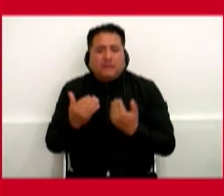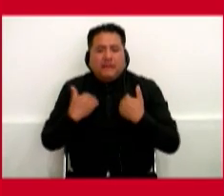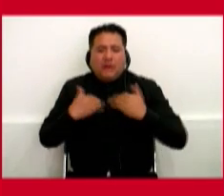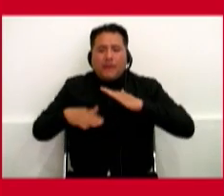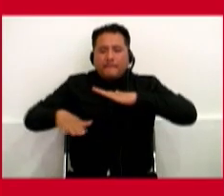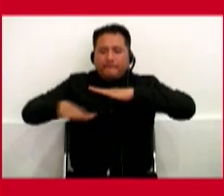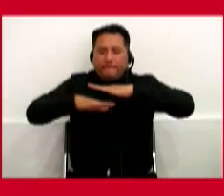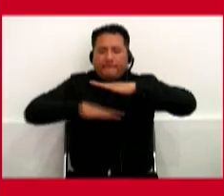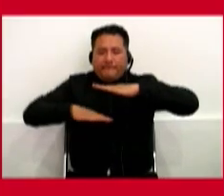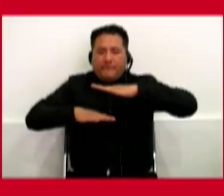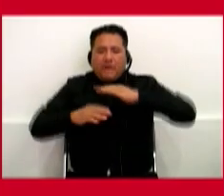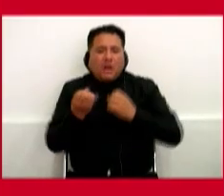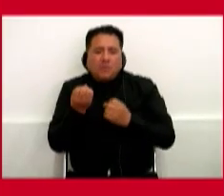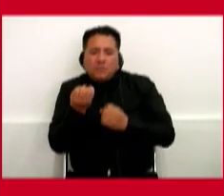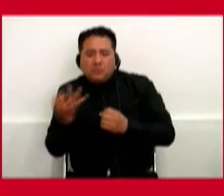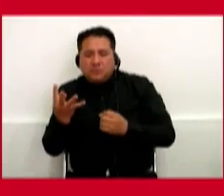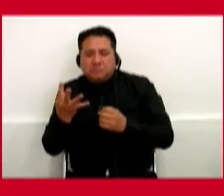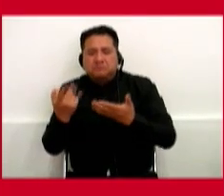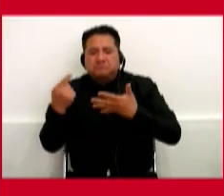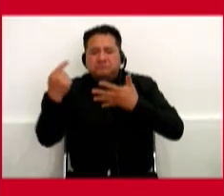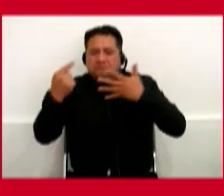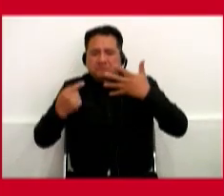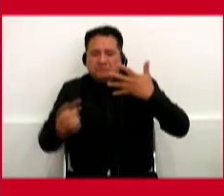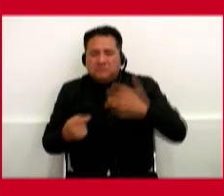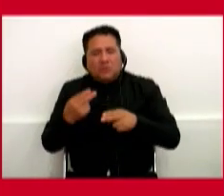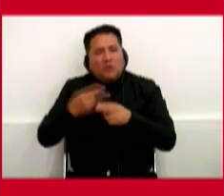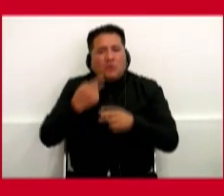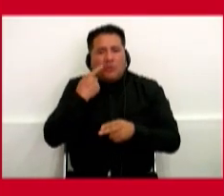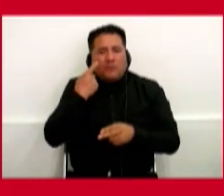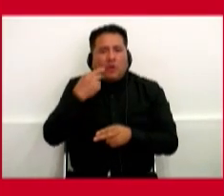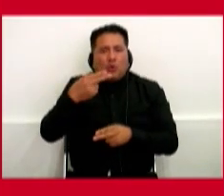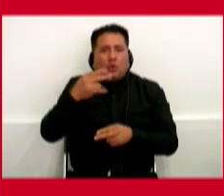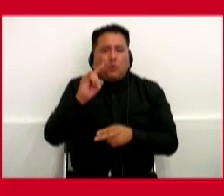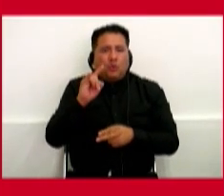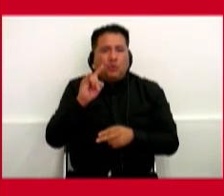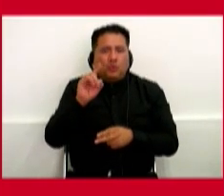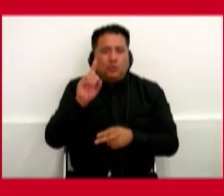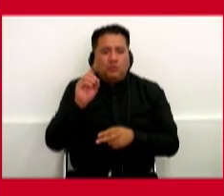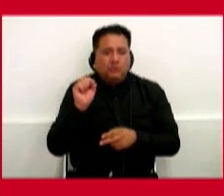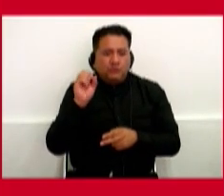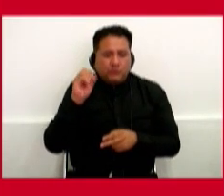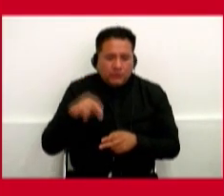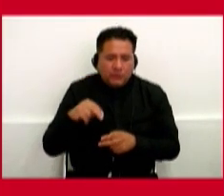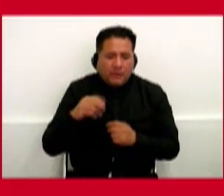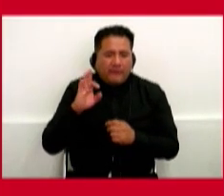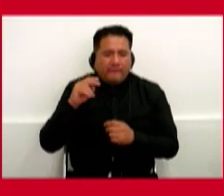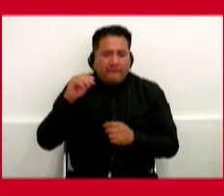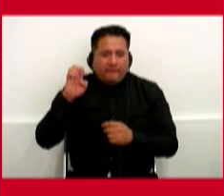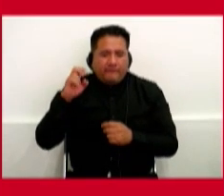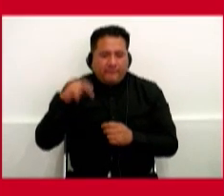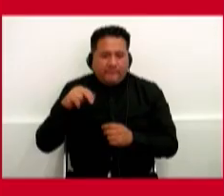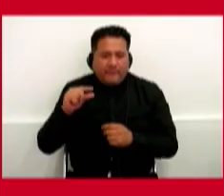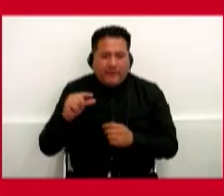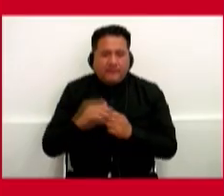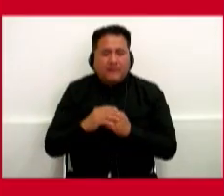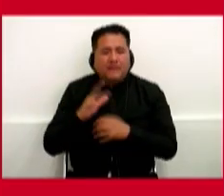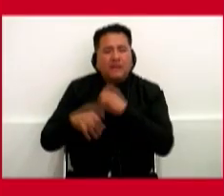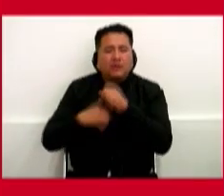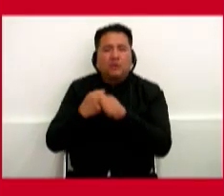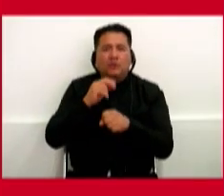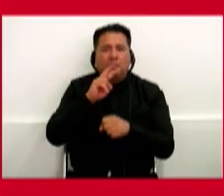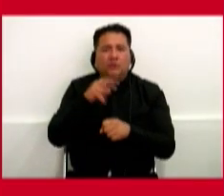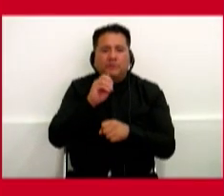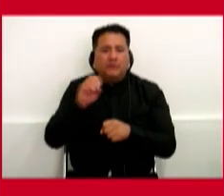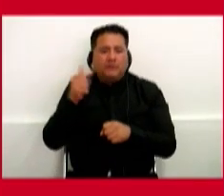las recomendaciones, las sugerencias de Hudson y Feng del año 2010, el cual a través de una serie de preguntas que